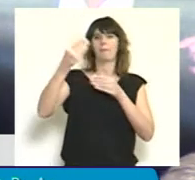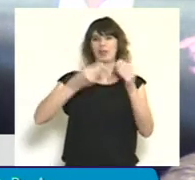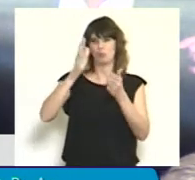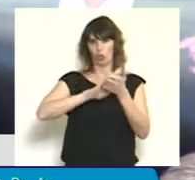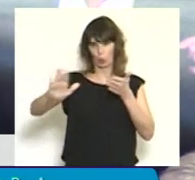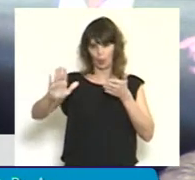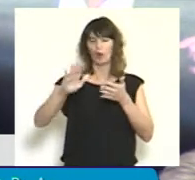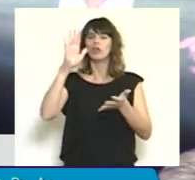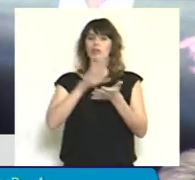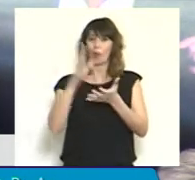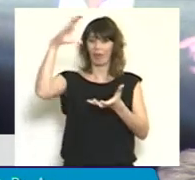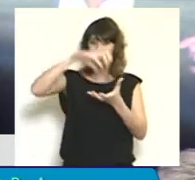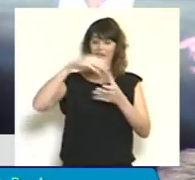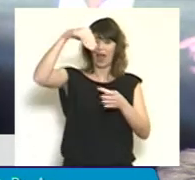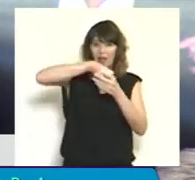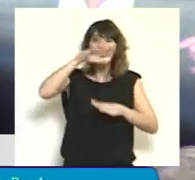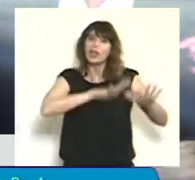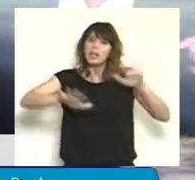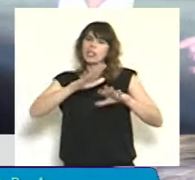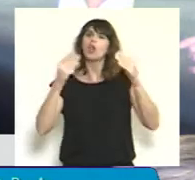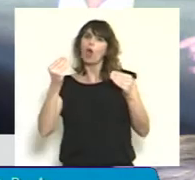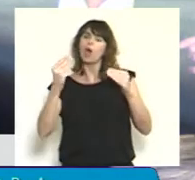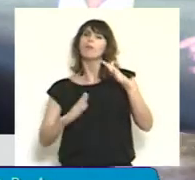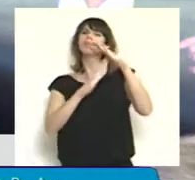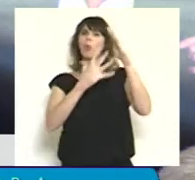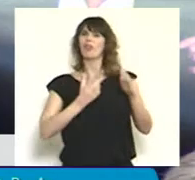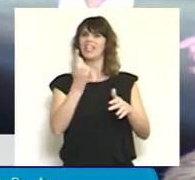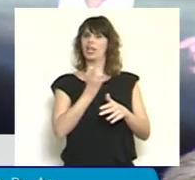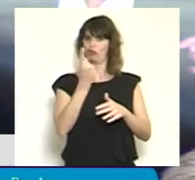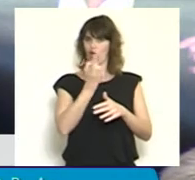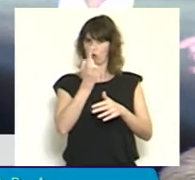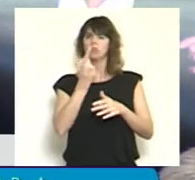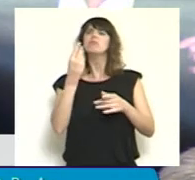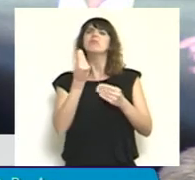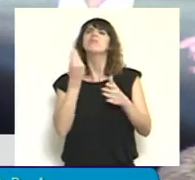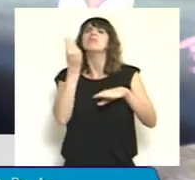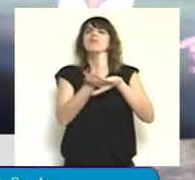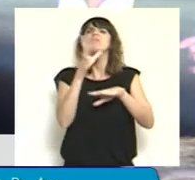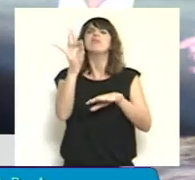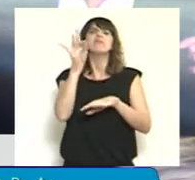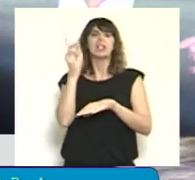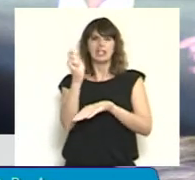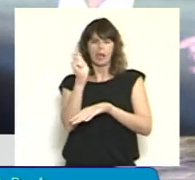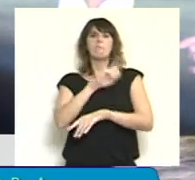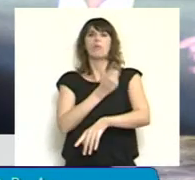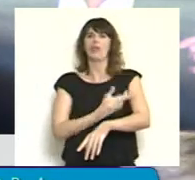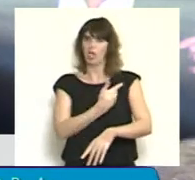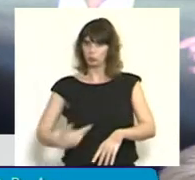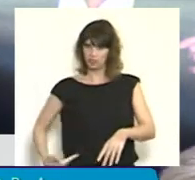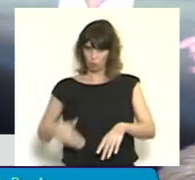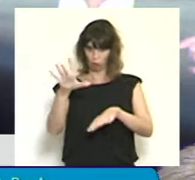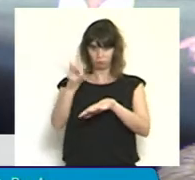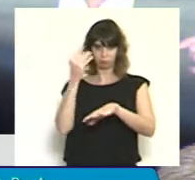organización interna de la agencia, va a estar a cargo de un director ejecutivo designado por el Poder Ejecutivo Nacional. En el